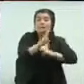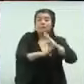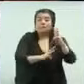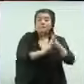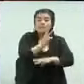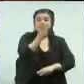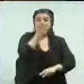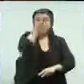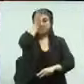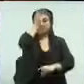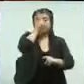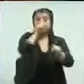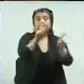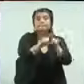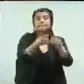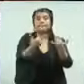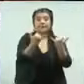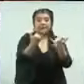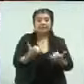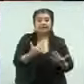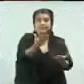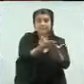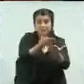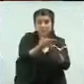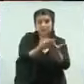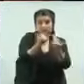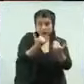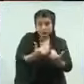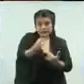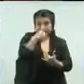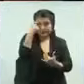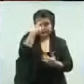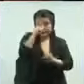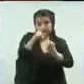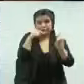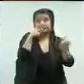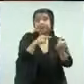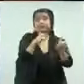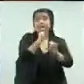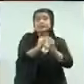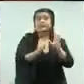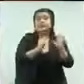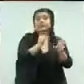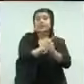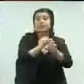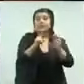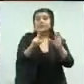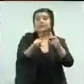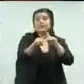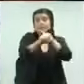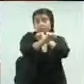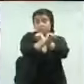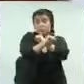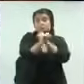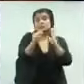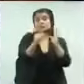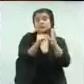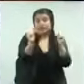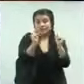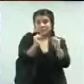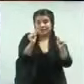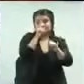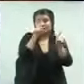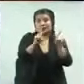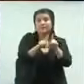debiésemos tener, que es lo que se ha pedido, lo que se está trabajando, para volver internacional el de Xela como el de Puerto Barrios. El de